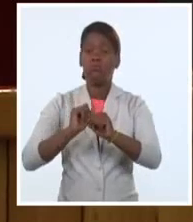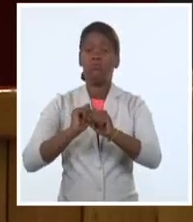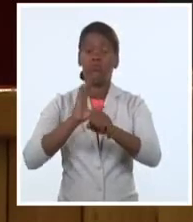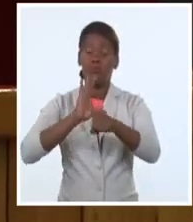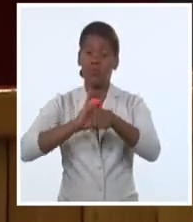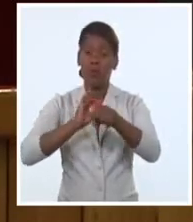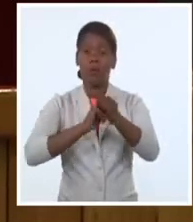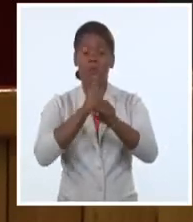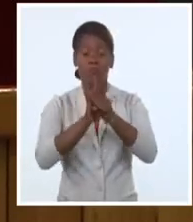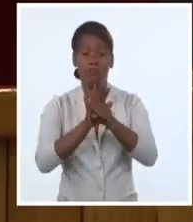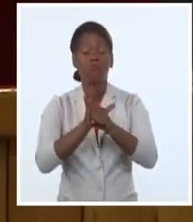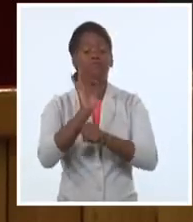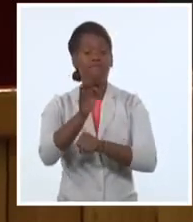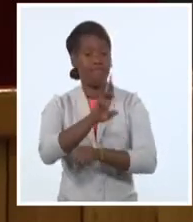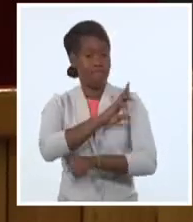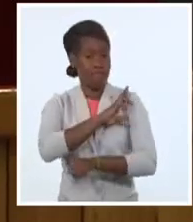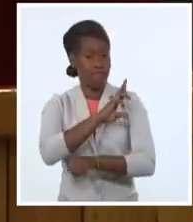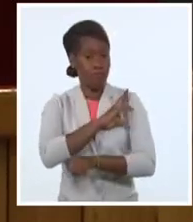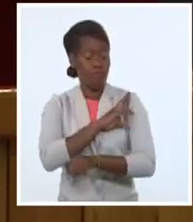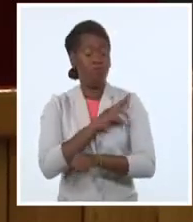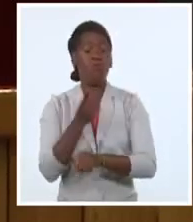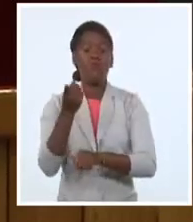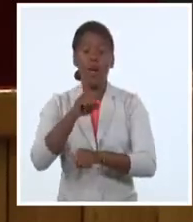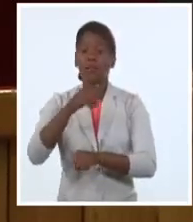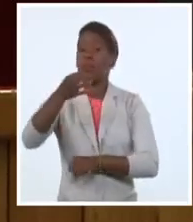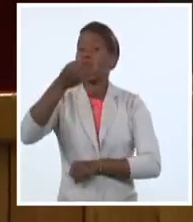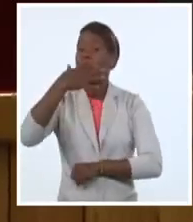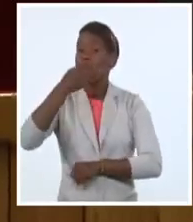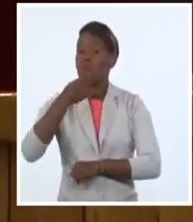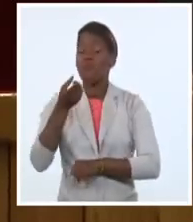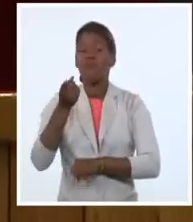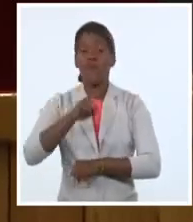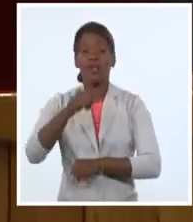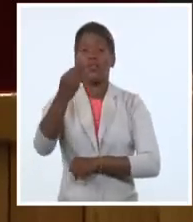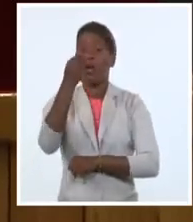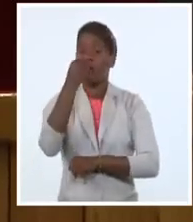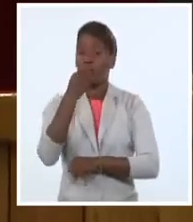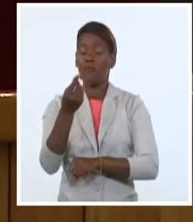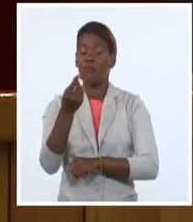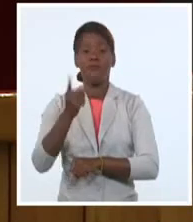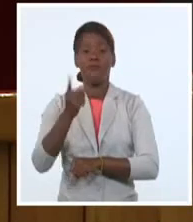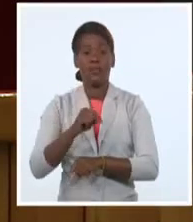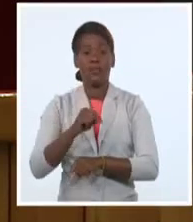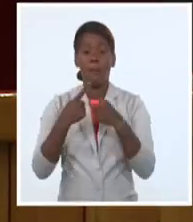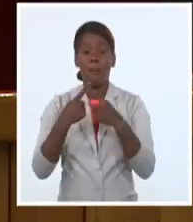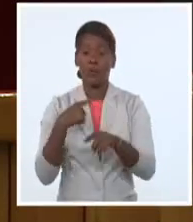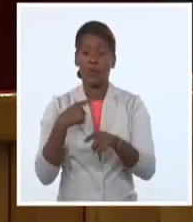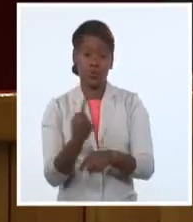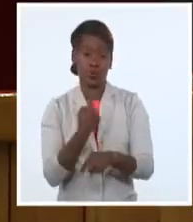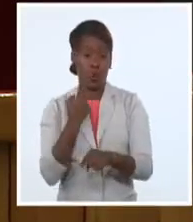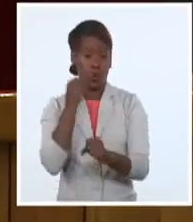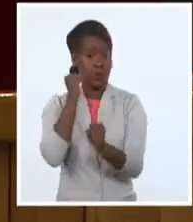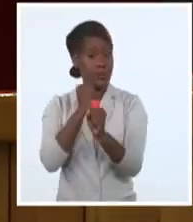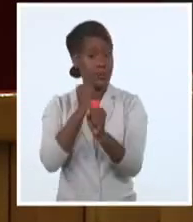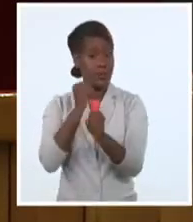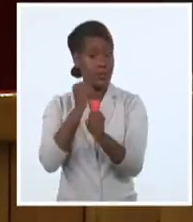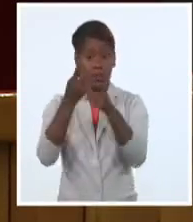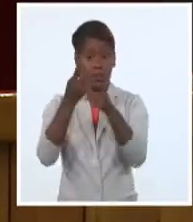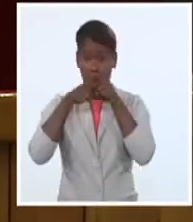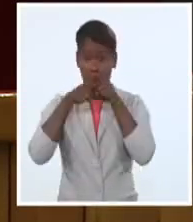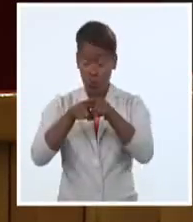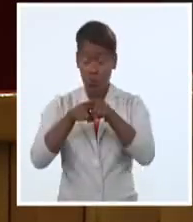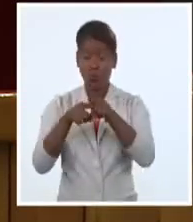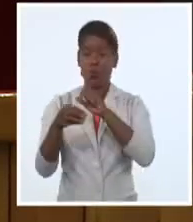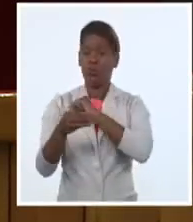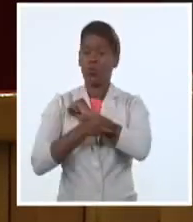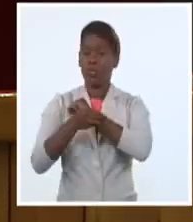la escasa disponibilidad de medicamentos y alimentos. La jauría anticubana, calculando próximo nuestro fin,